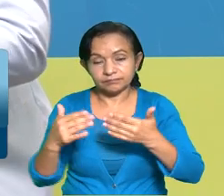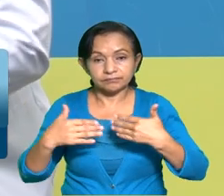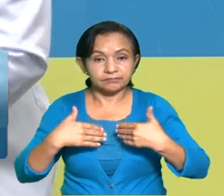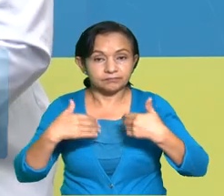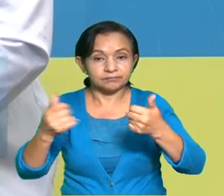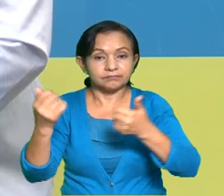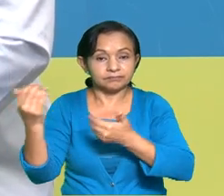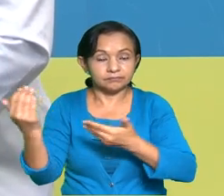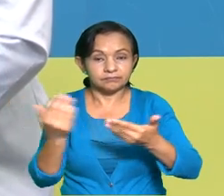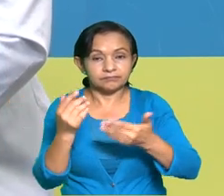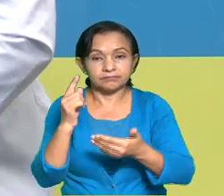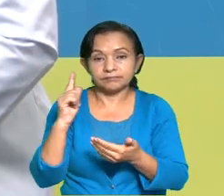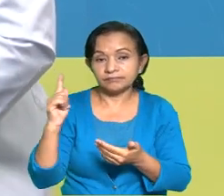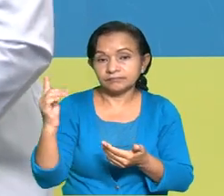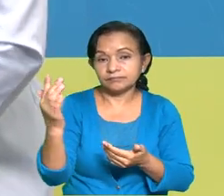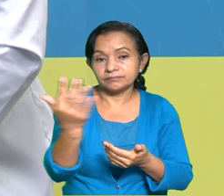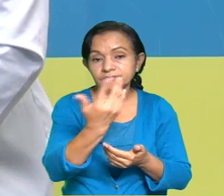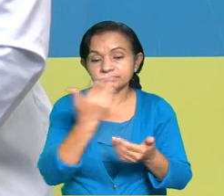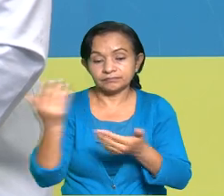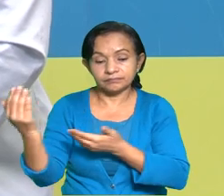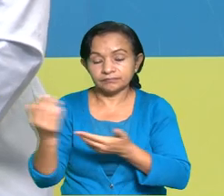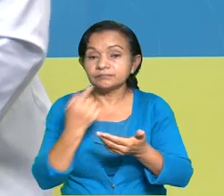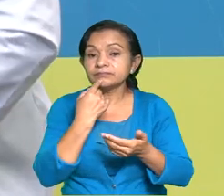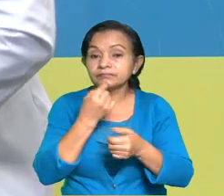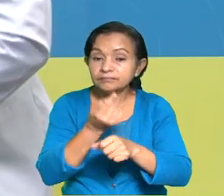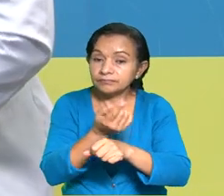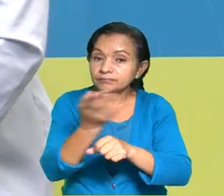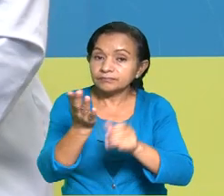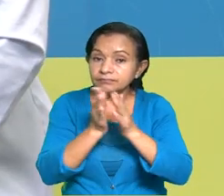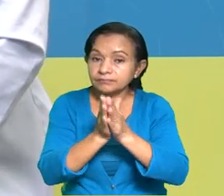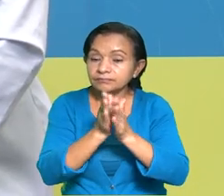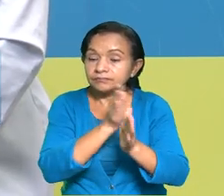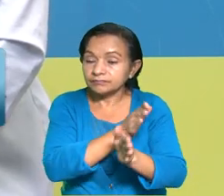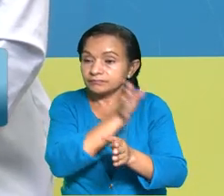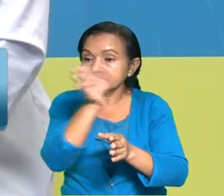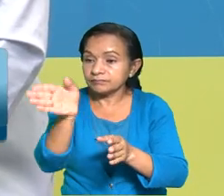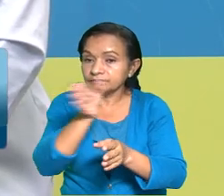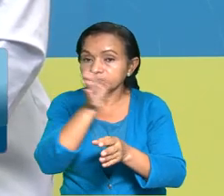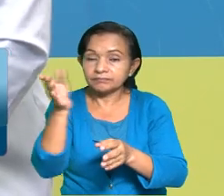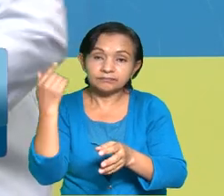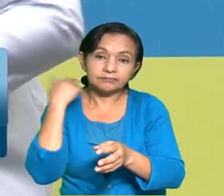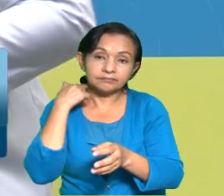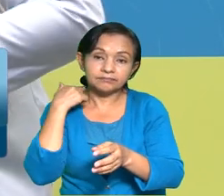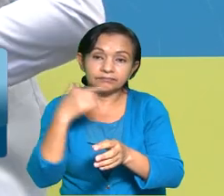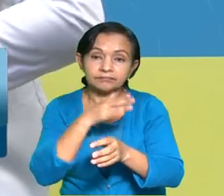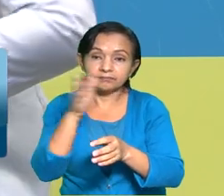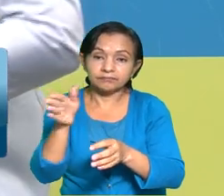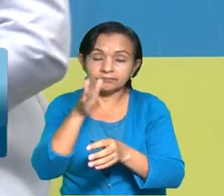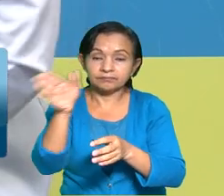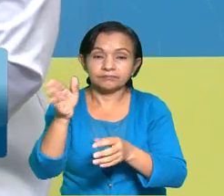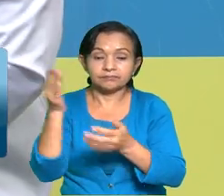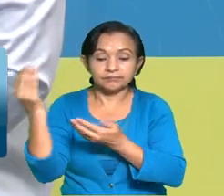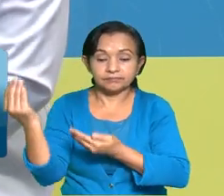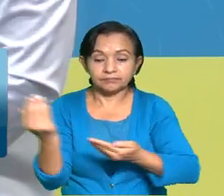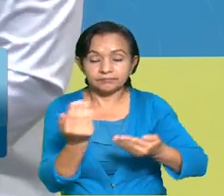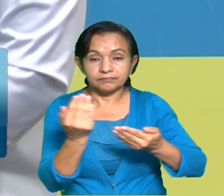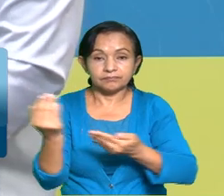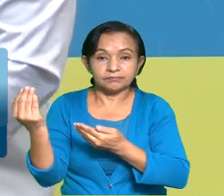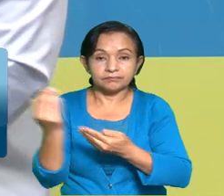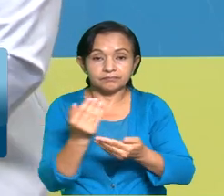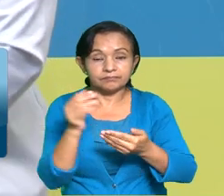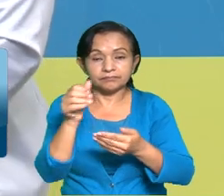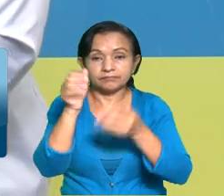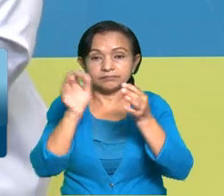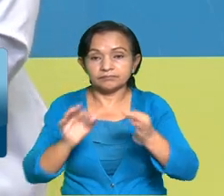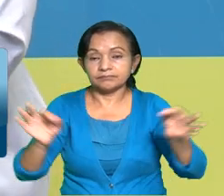todos los bebés. Entonces, a toda la población se le recomienda que siempre vayan a controlar a sus niños. Y respecto, otra cosa también